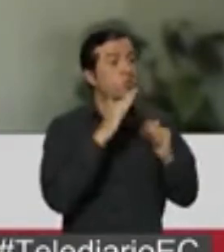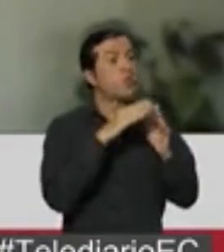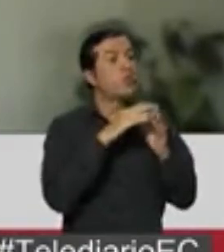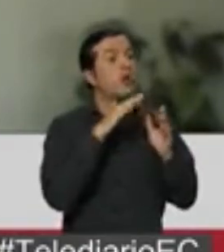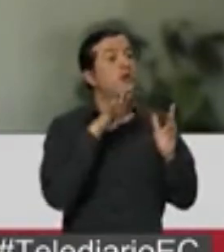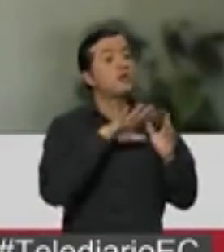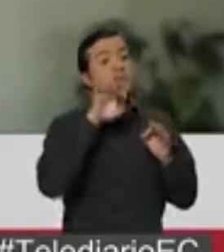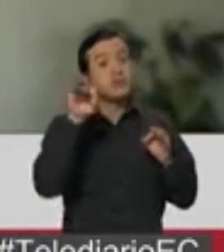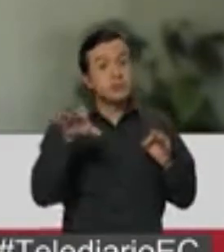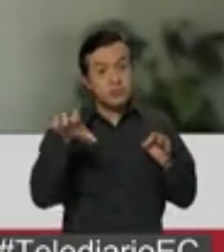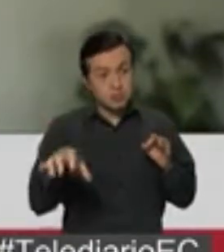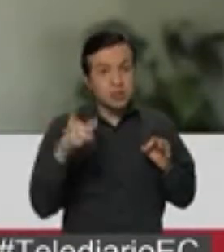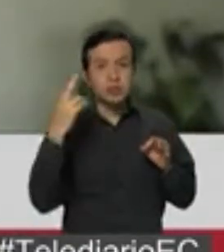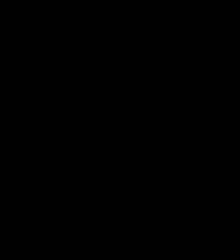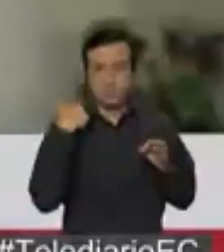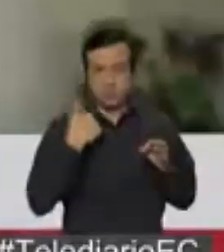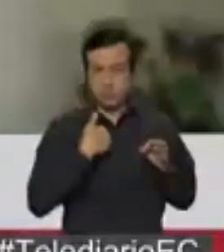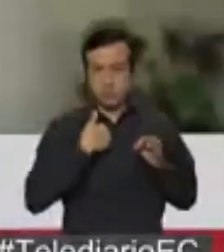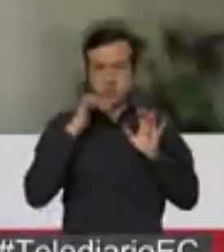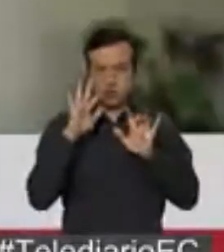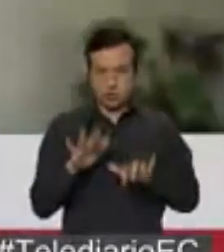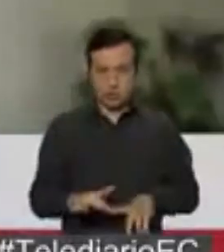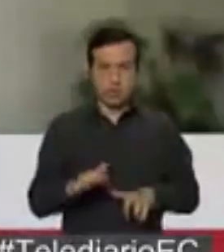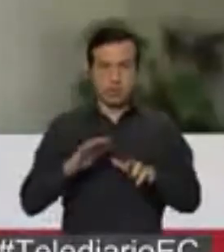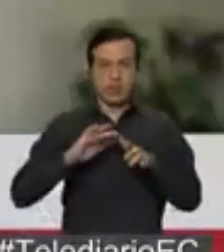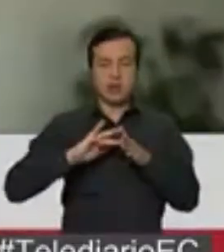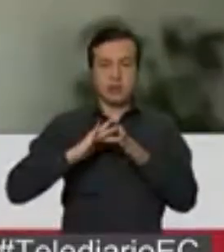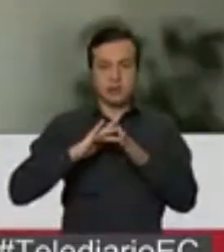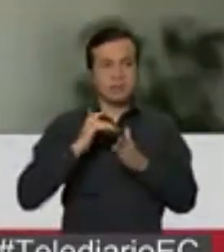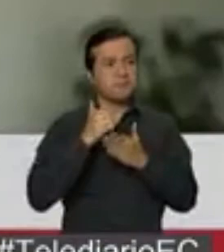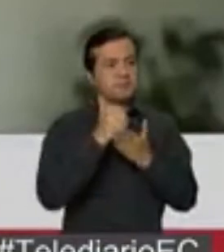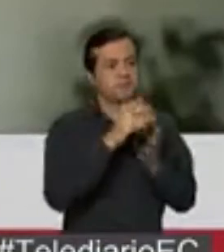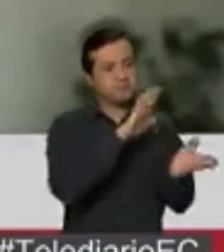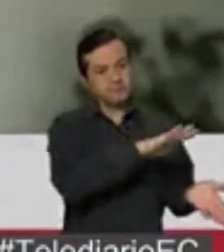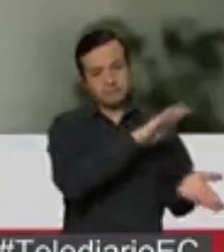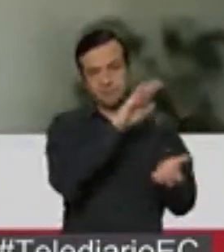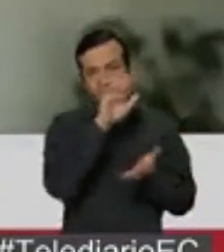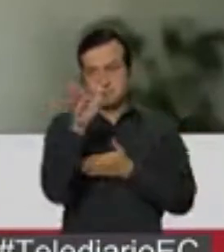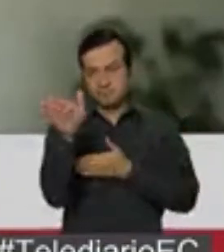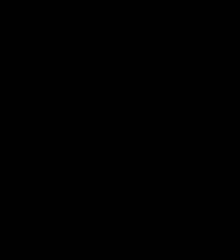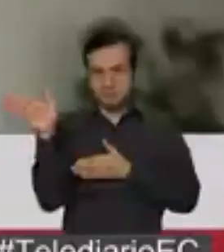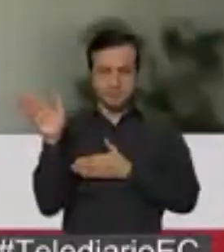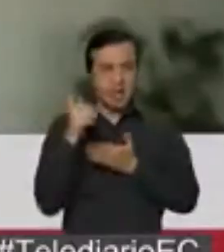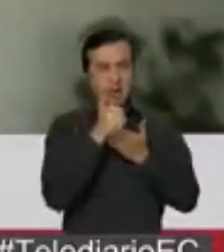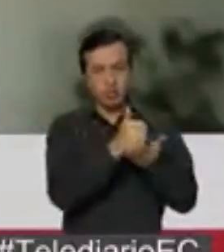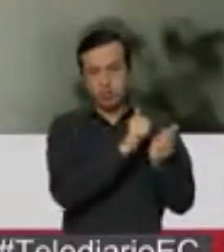provincia, así que nos hemos encargado de esa situación. Hasta el momento hemos trasladado ya a